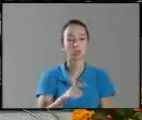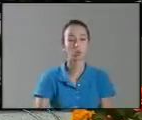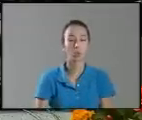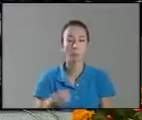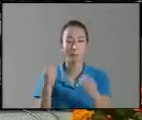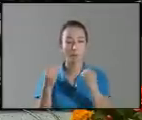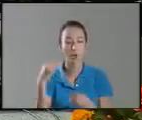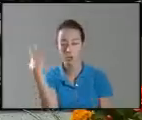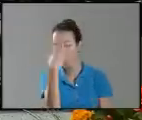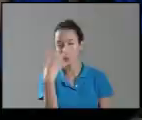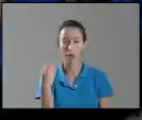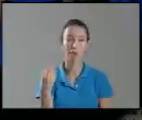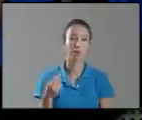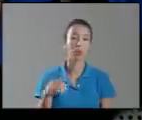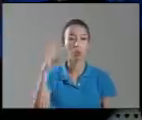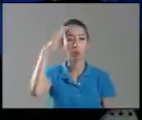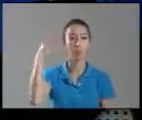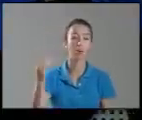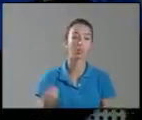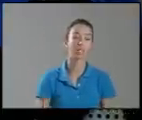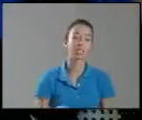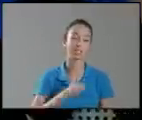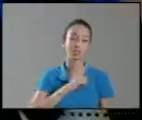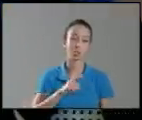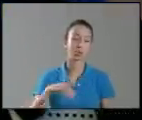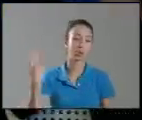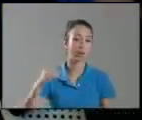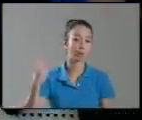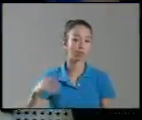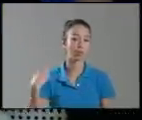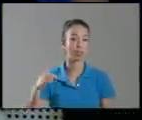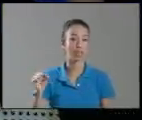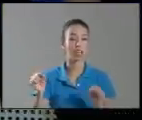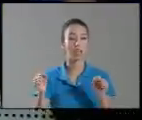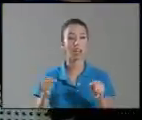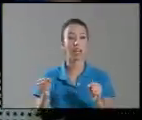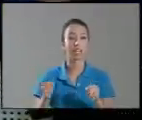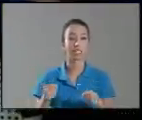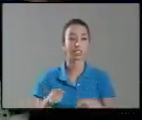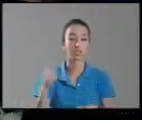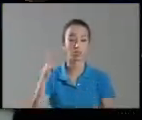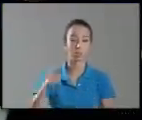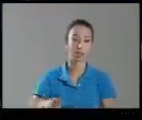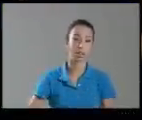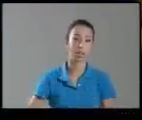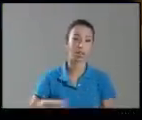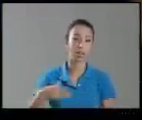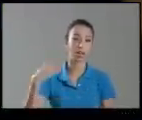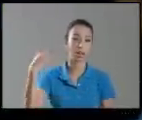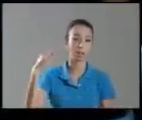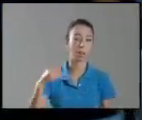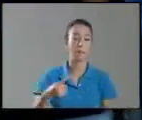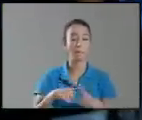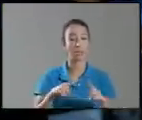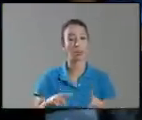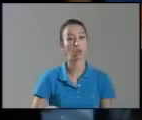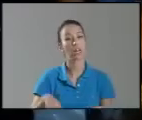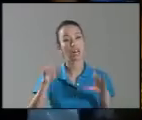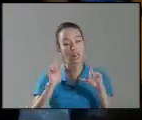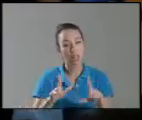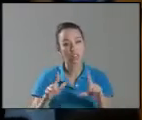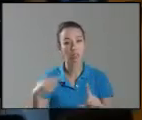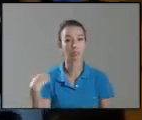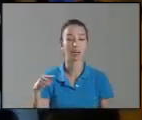Pero había uno que decían, dicen que son guapos porque son ligeros para hacer de un cuerpo una vaina,